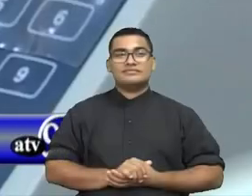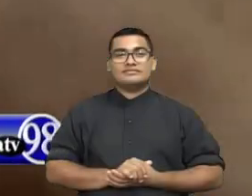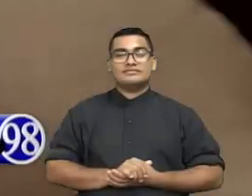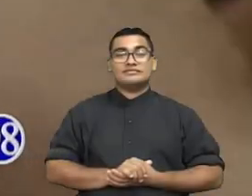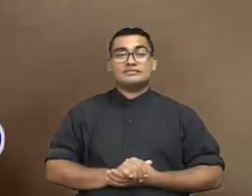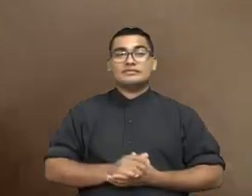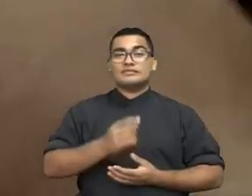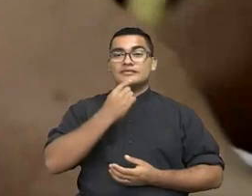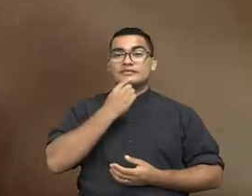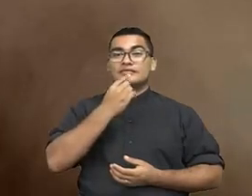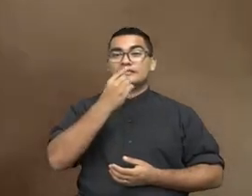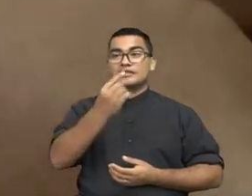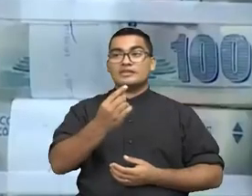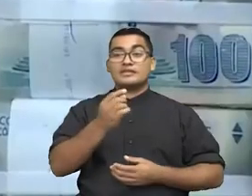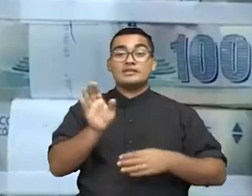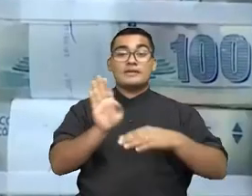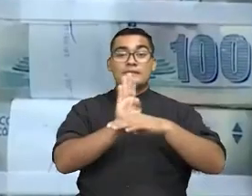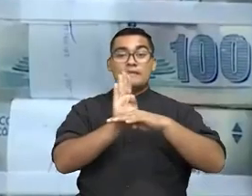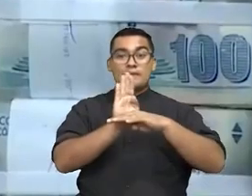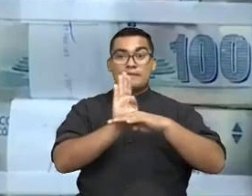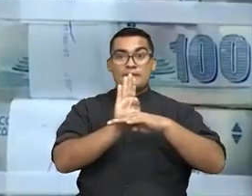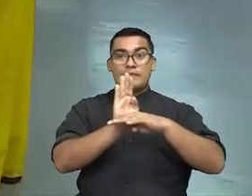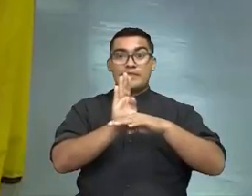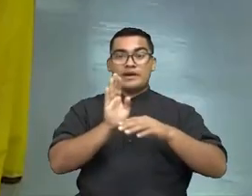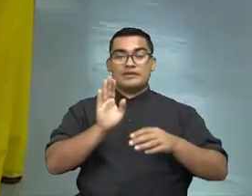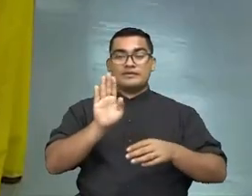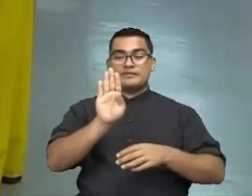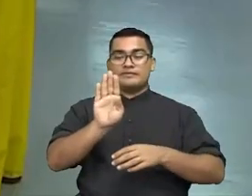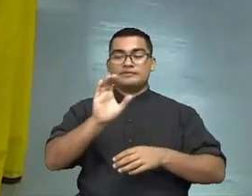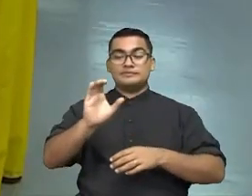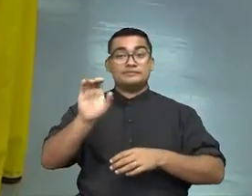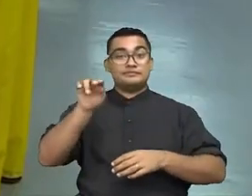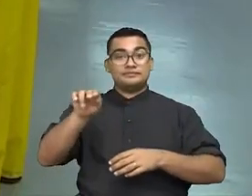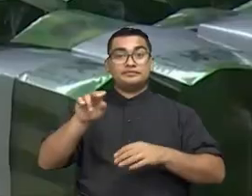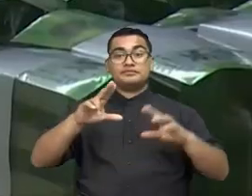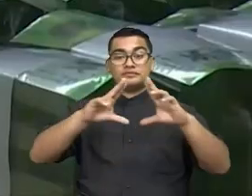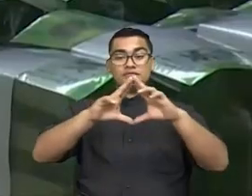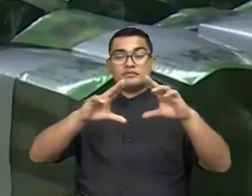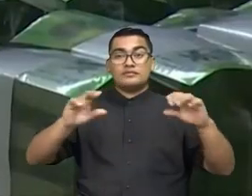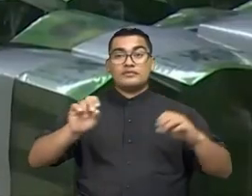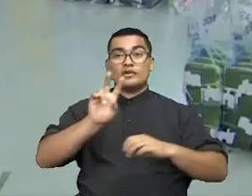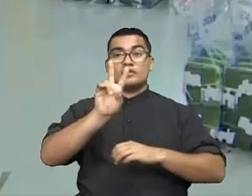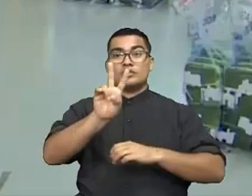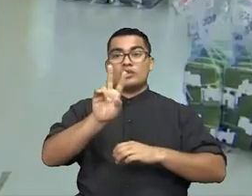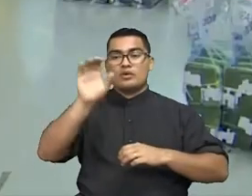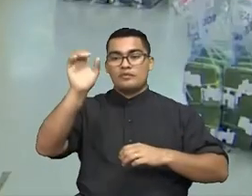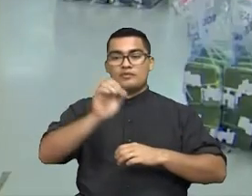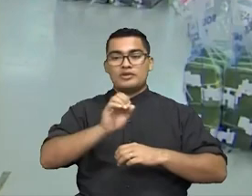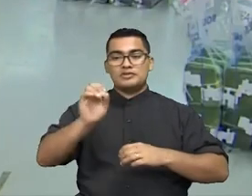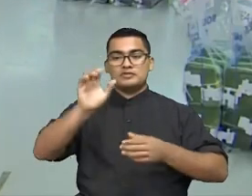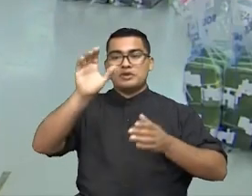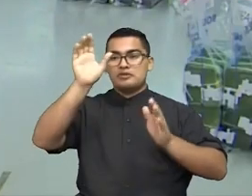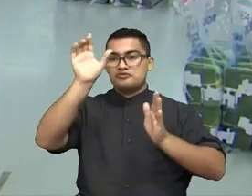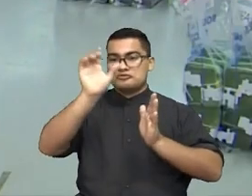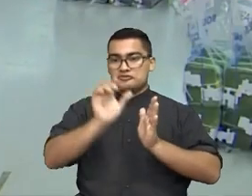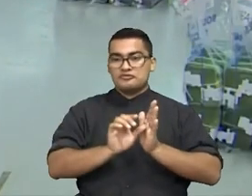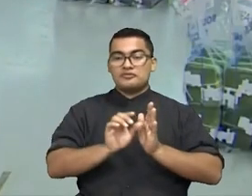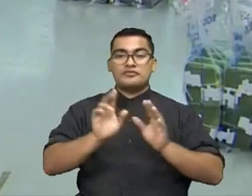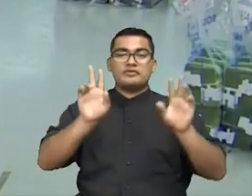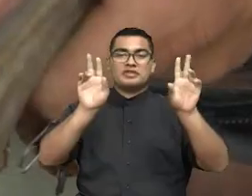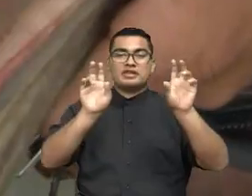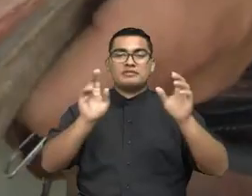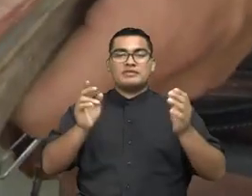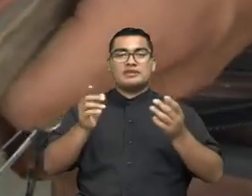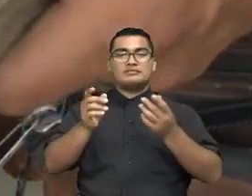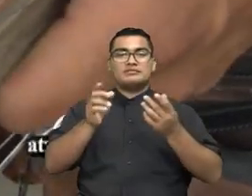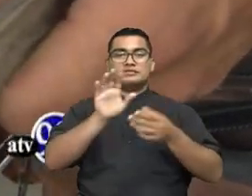La medida adoptada por el Banco Central de Nicaragua conlleva una reducción del 2% respecto a la tasa de